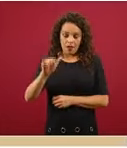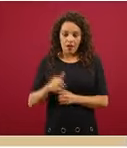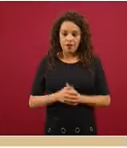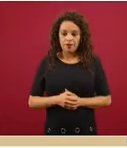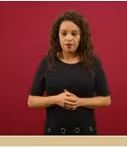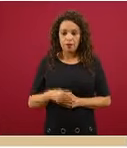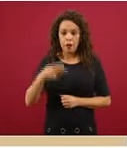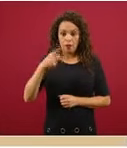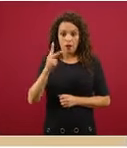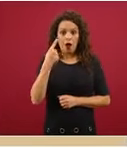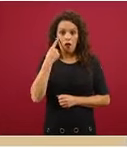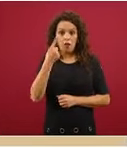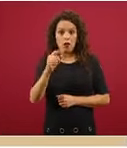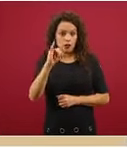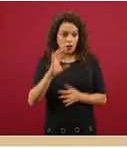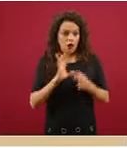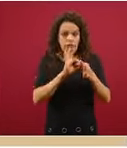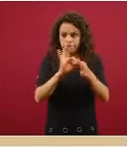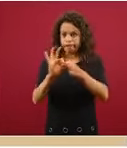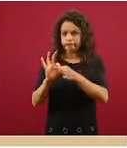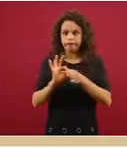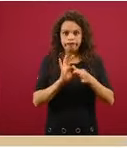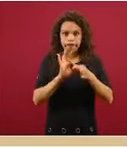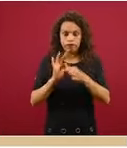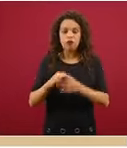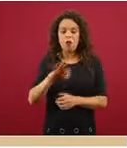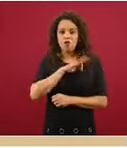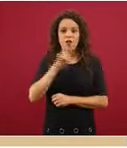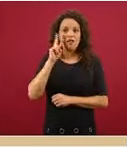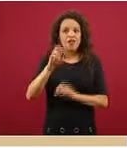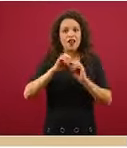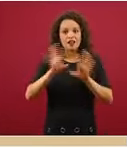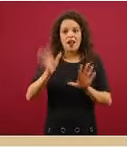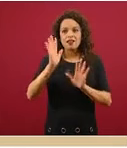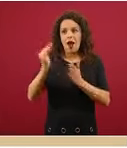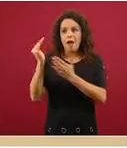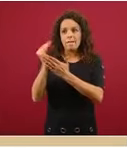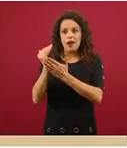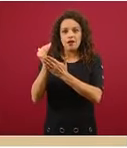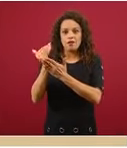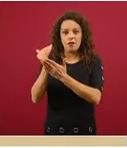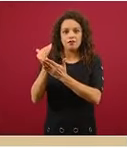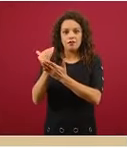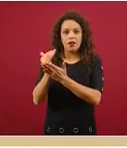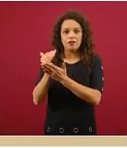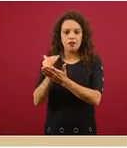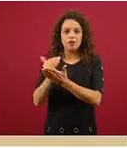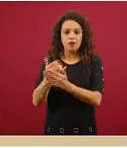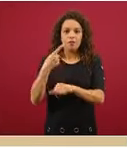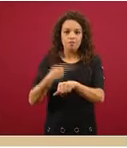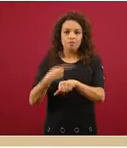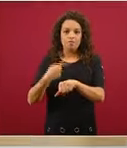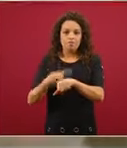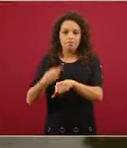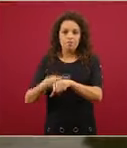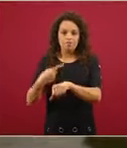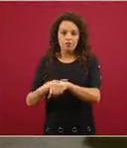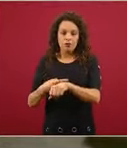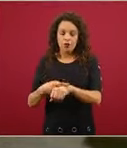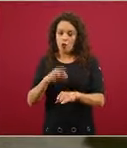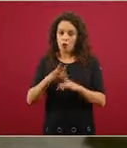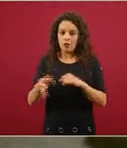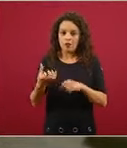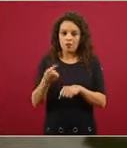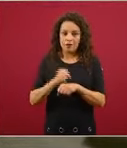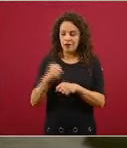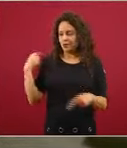son congruentes y nos demuestran esta desaceleración que hemos estado teniendo cada vez mayor en las últimas